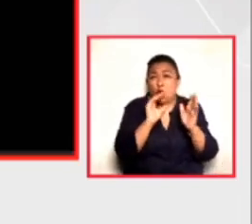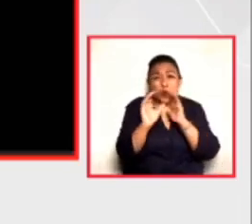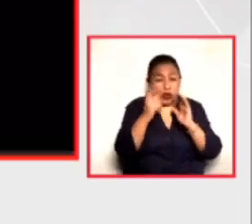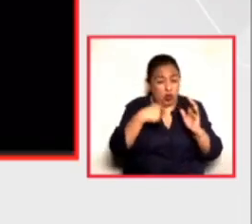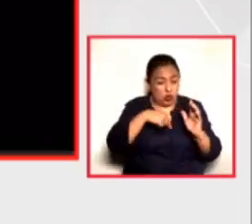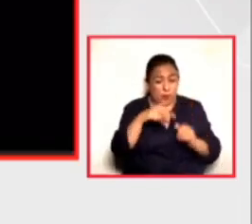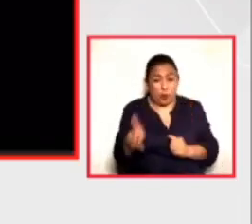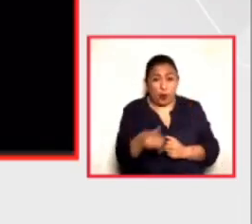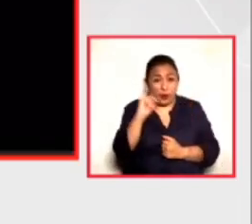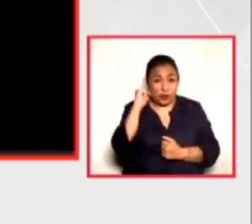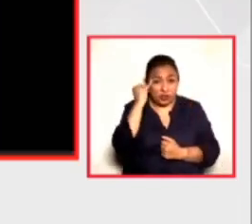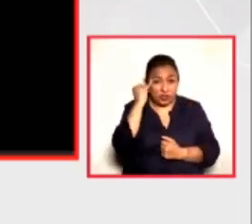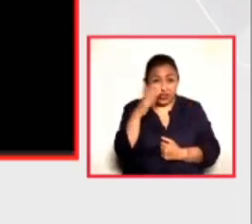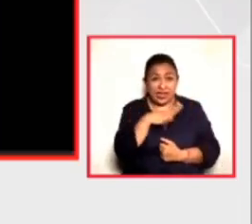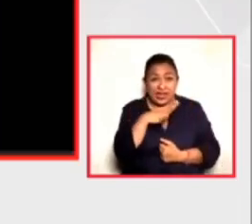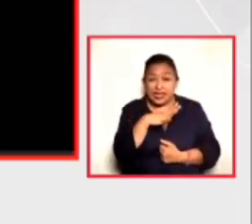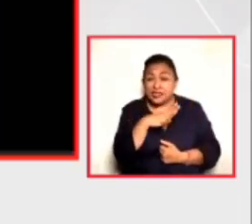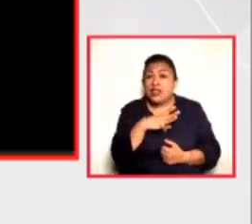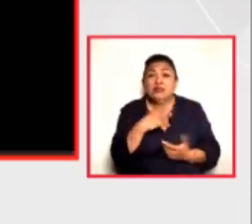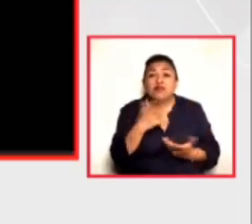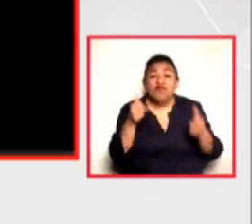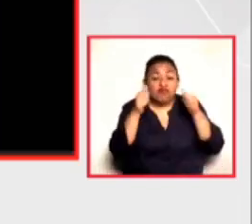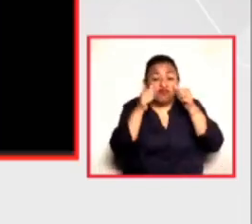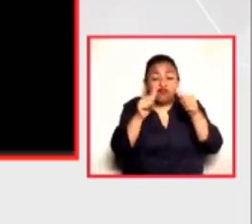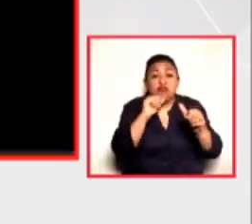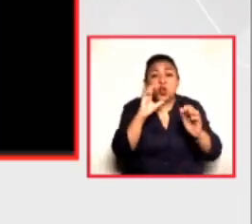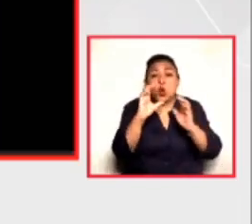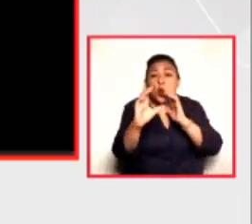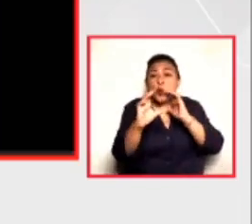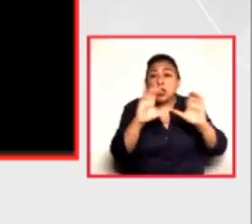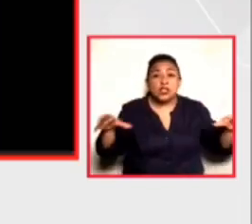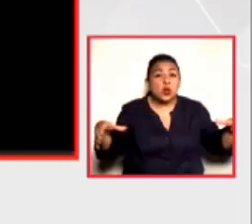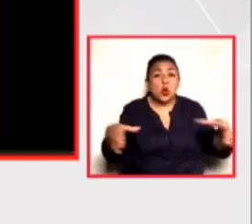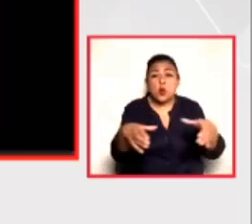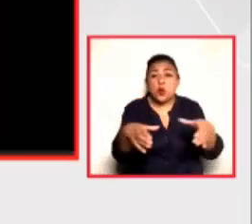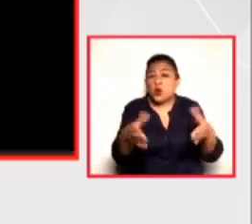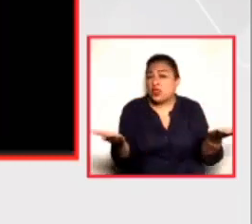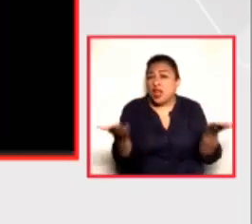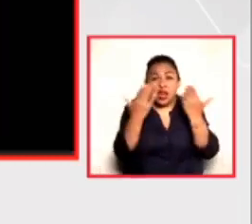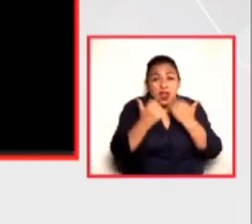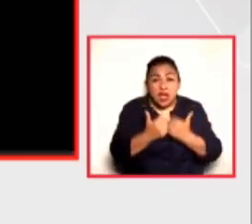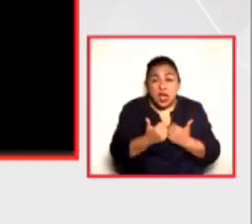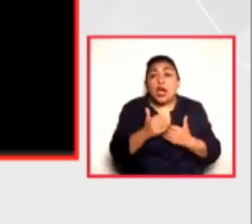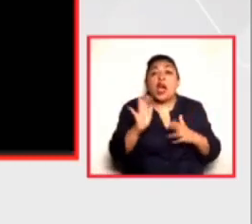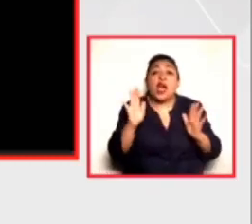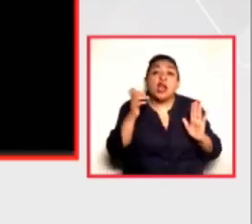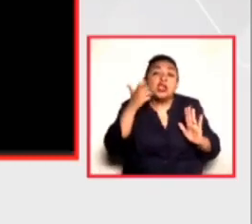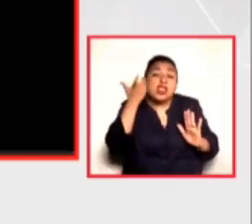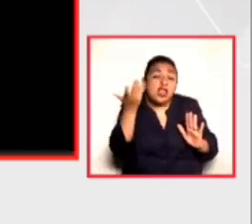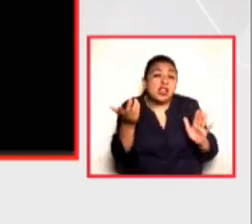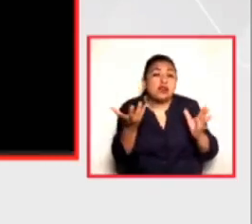indígenas tenemos, no contemplan la comunicación comunitaria y entonces intentan definir